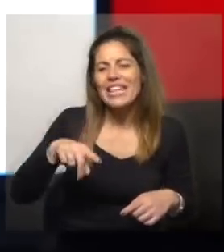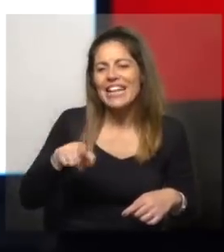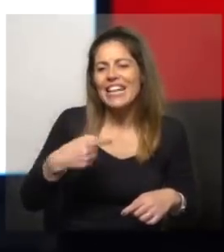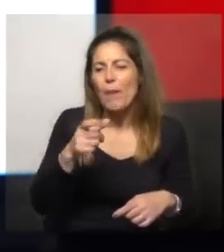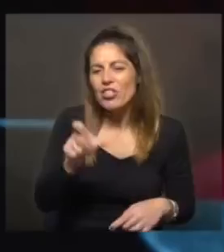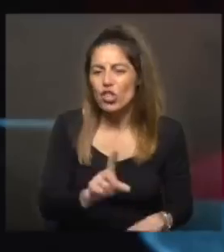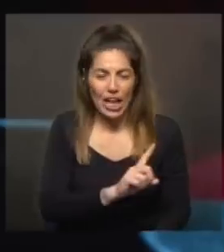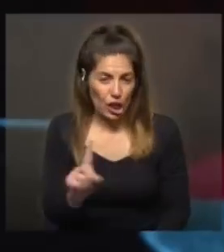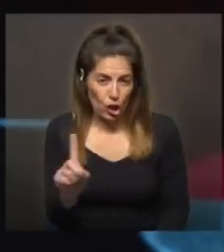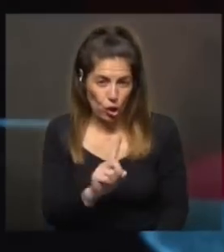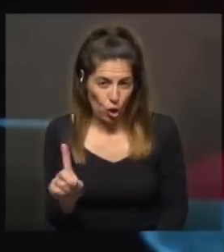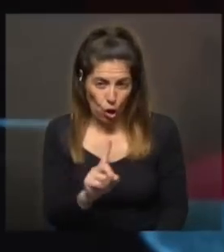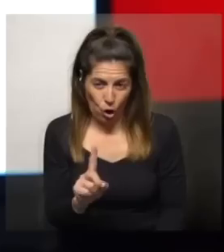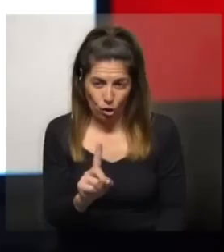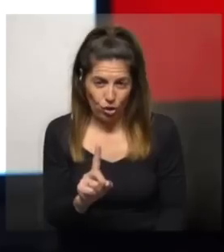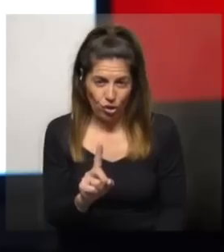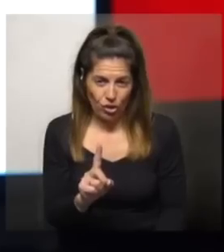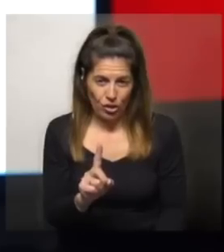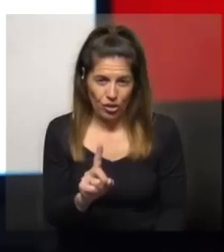no yo no juzgo